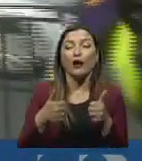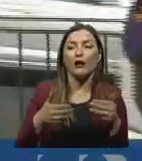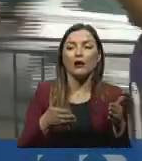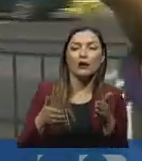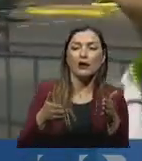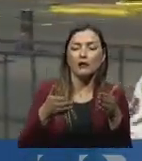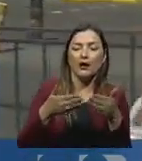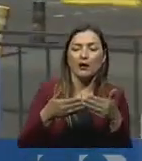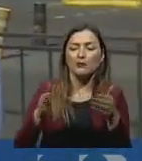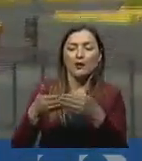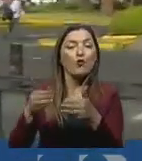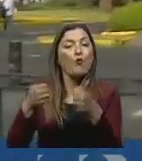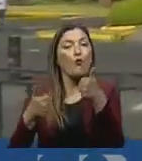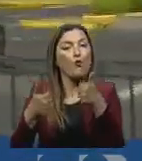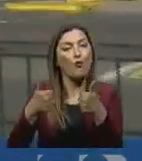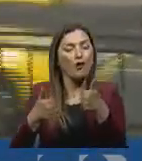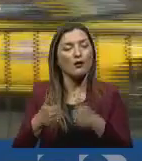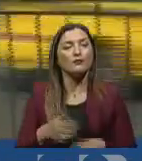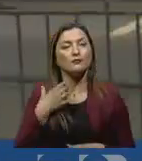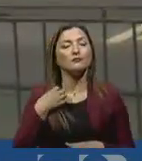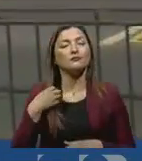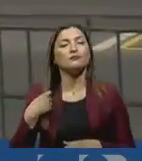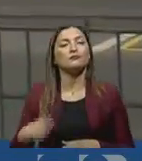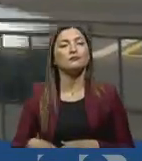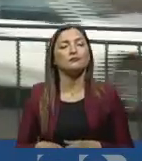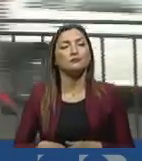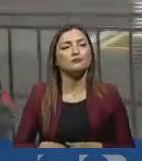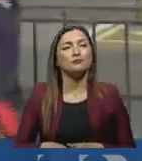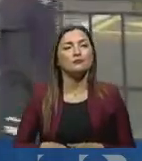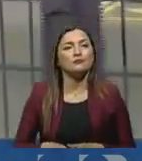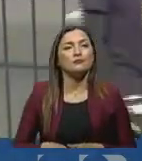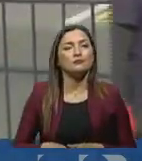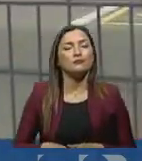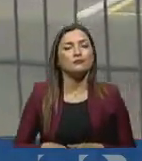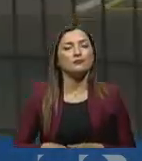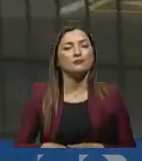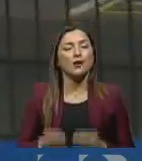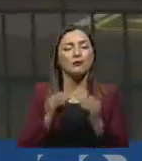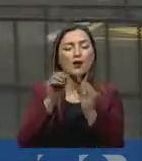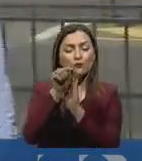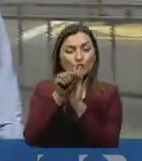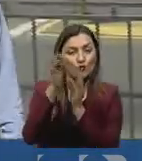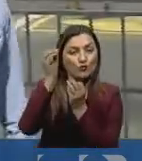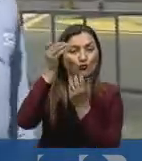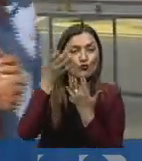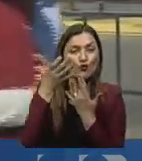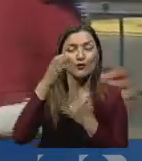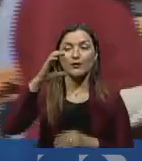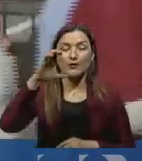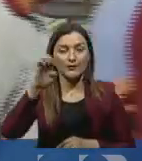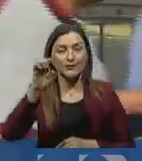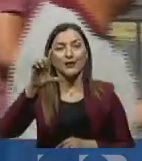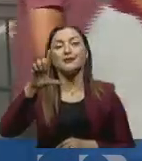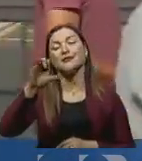momento ya deshabilitadas de estar restringida su circulación pero para que nos cuente un poquito más detalles estamos con Cecilia Vivanco